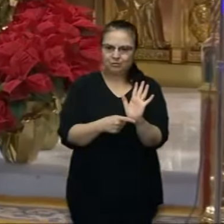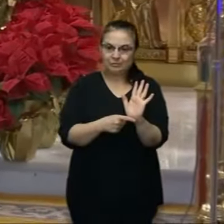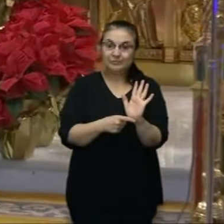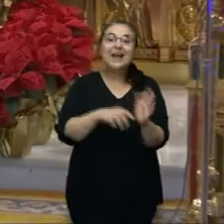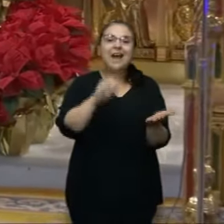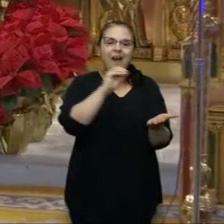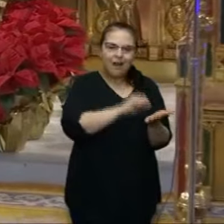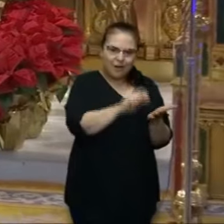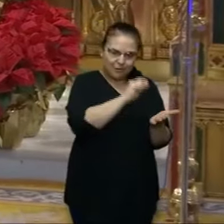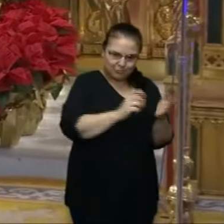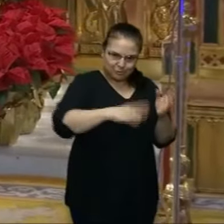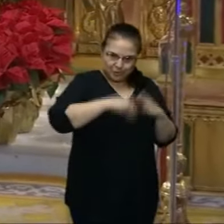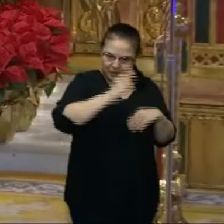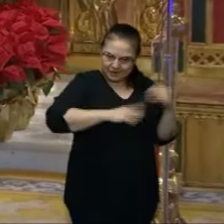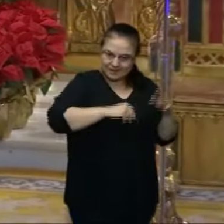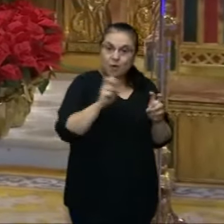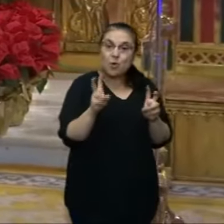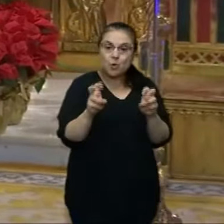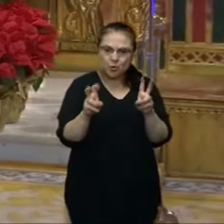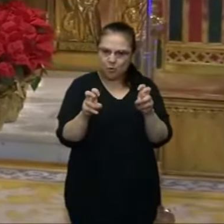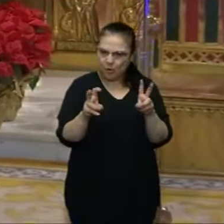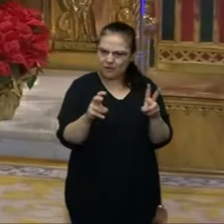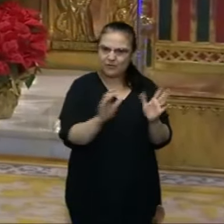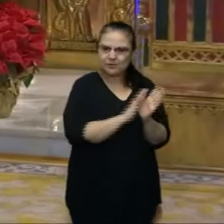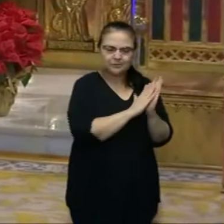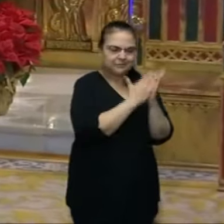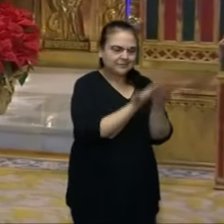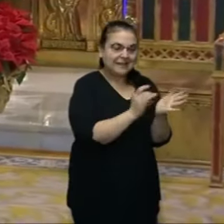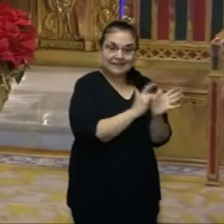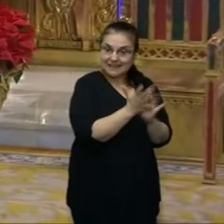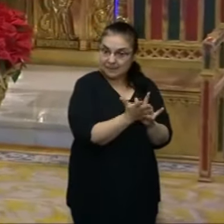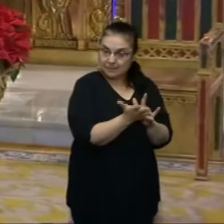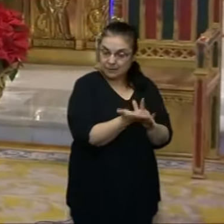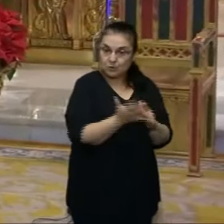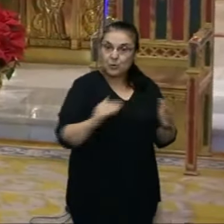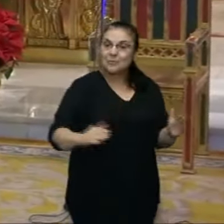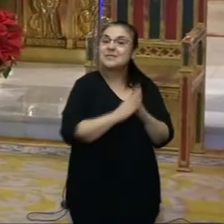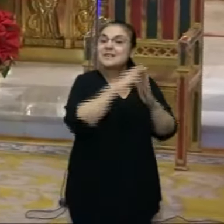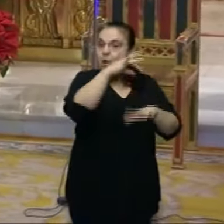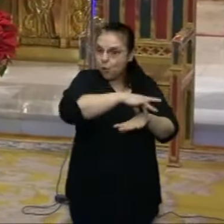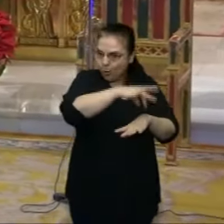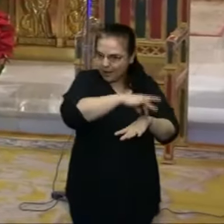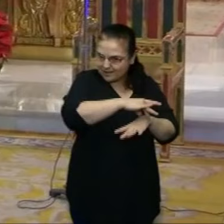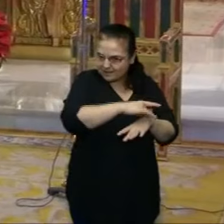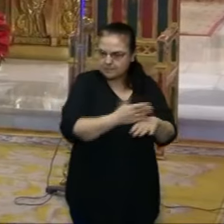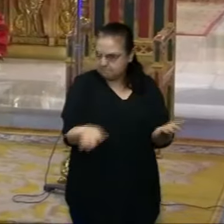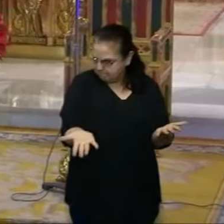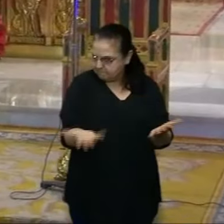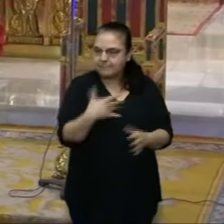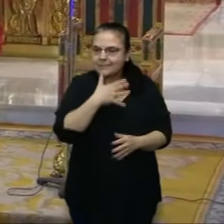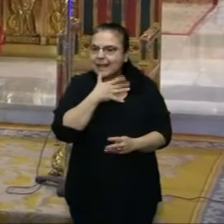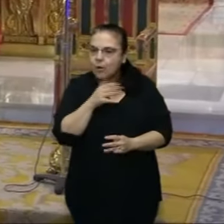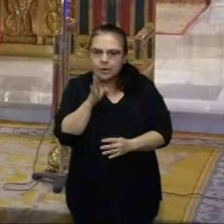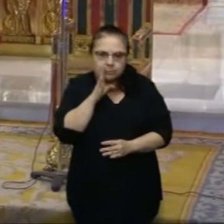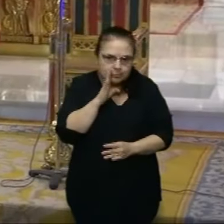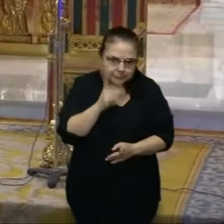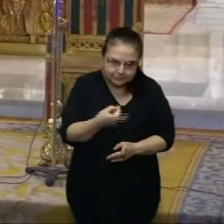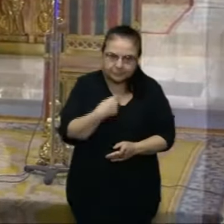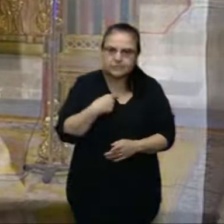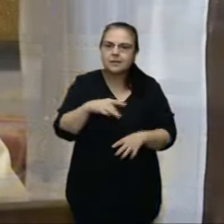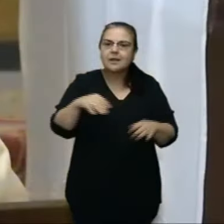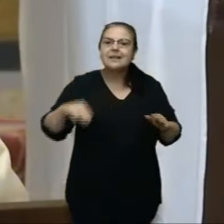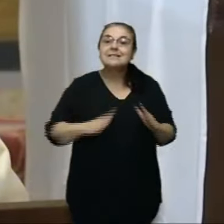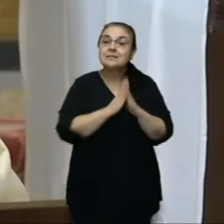Testamento. Empezando por Lucas, cuyo evangelio acabamos de escuchar. Lucas